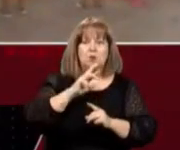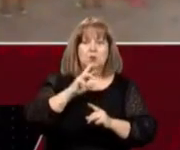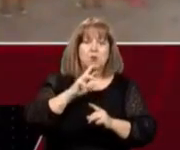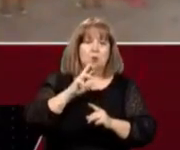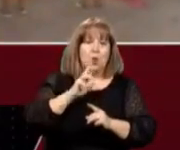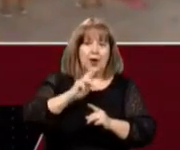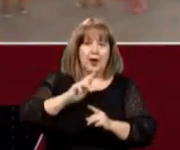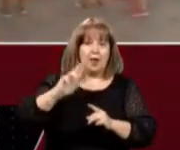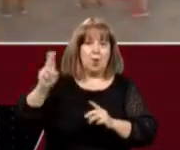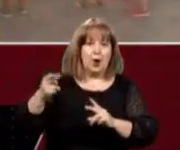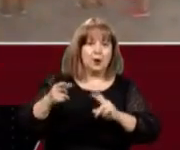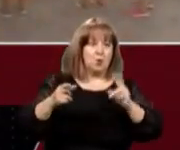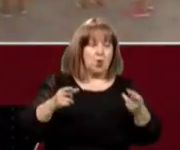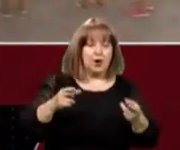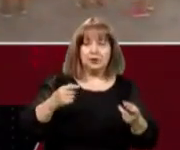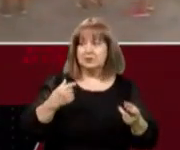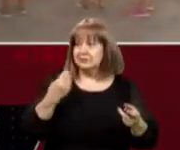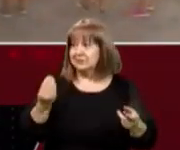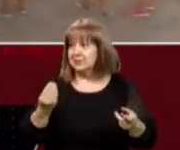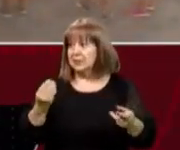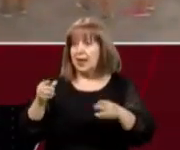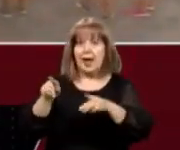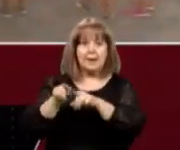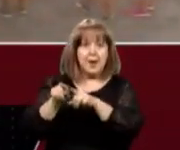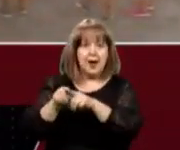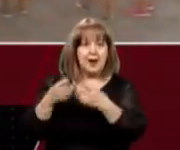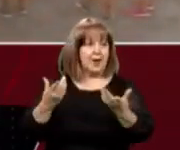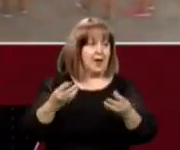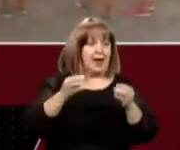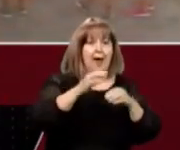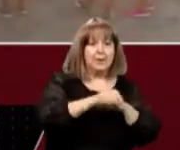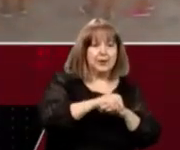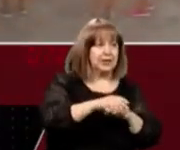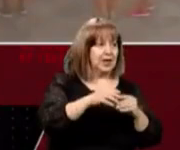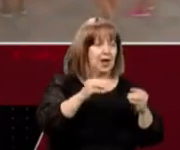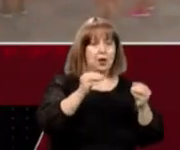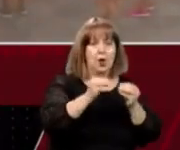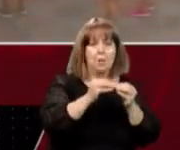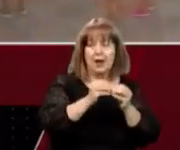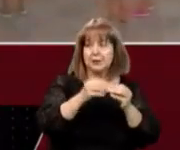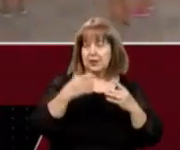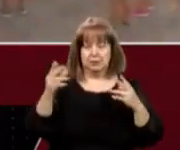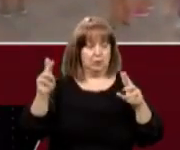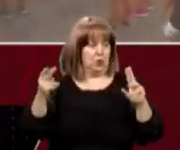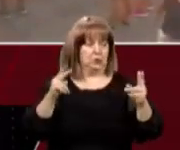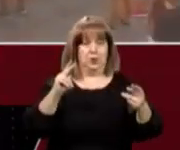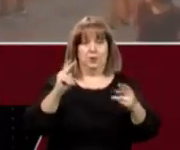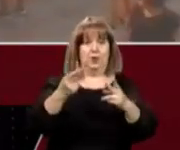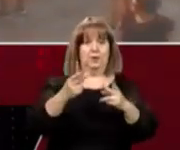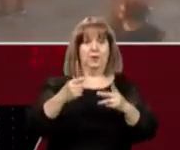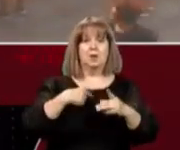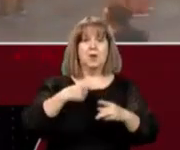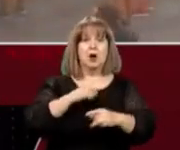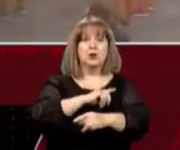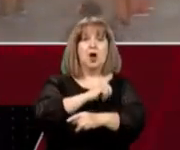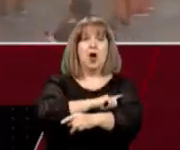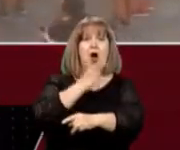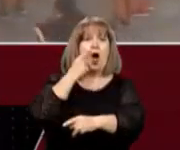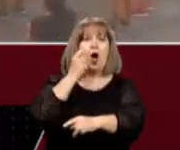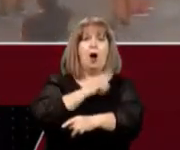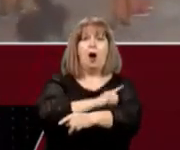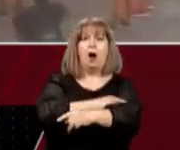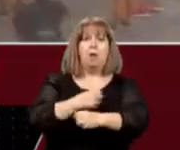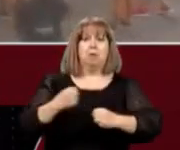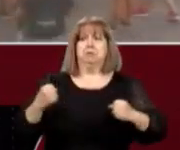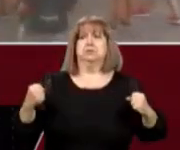compañeras. Creo que el foco también tendría que ir bien dirigido a lo que es más peligroso, que es el machismo por parte de nosotras